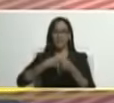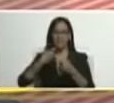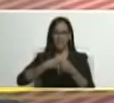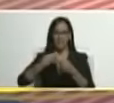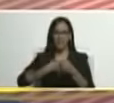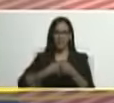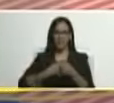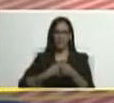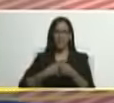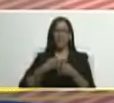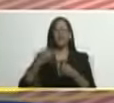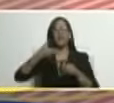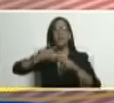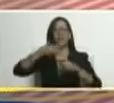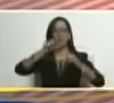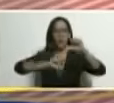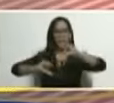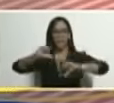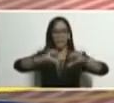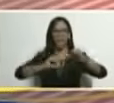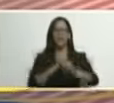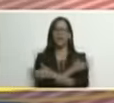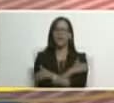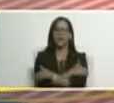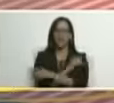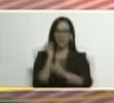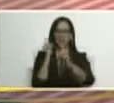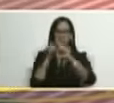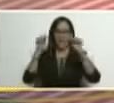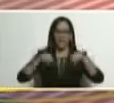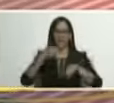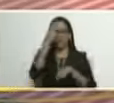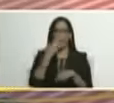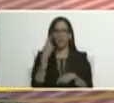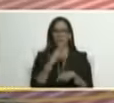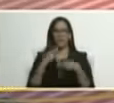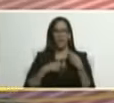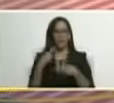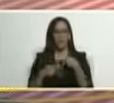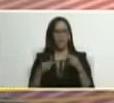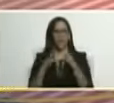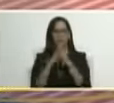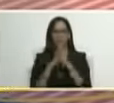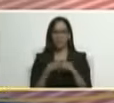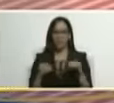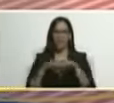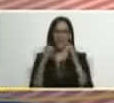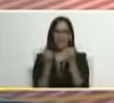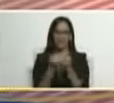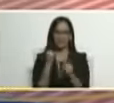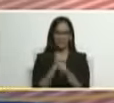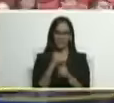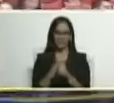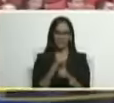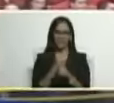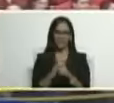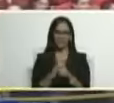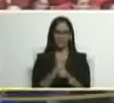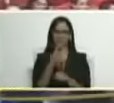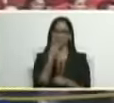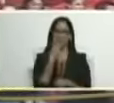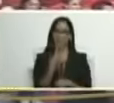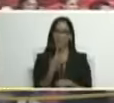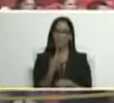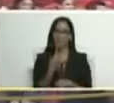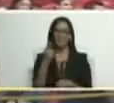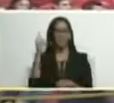y petroquímica. Mi abrazo desde aquí, comprometido y revolucionario para toda la clase obrera que me ven,